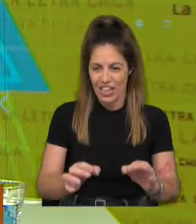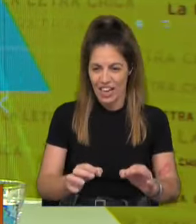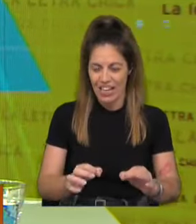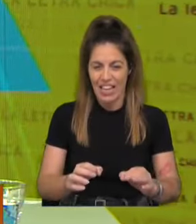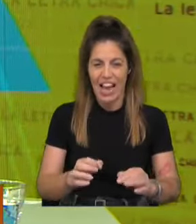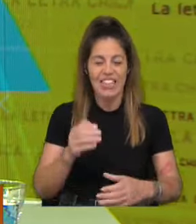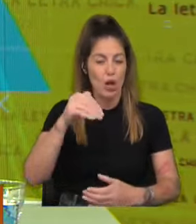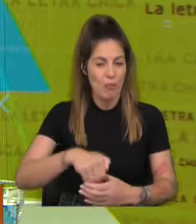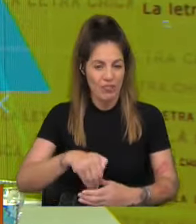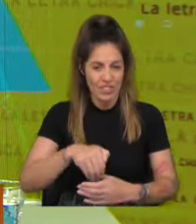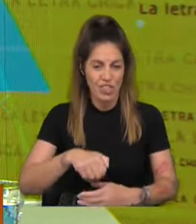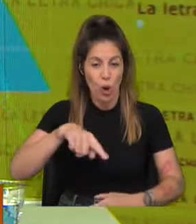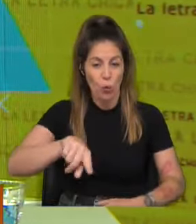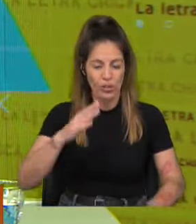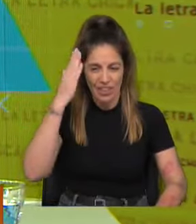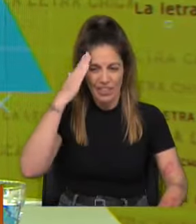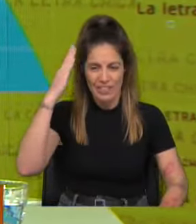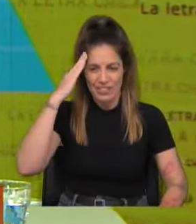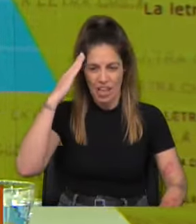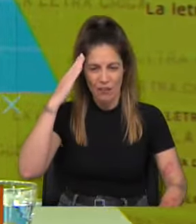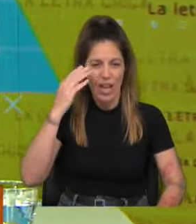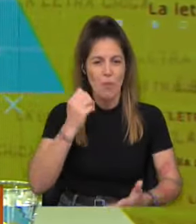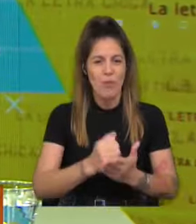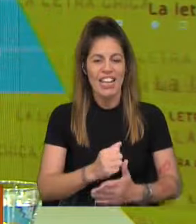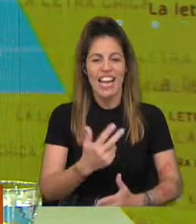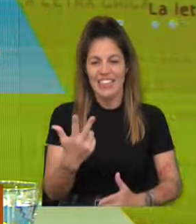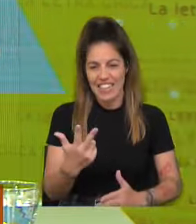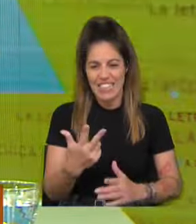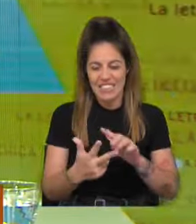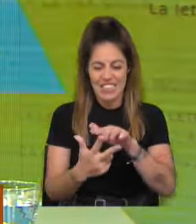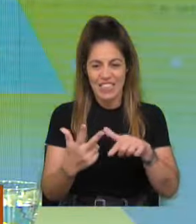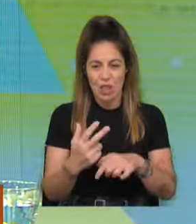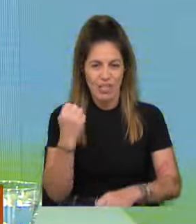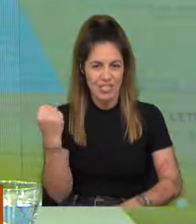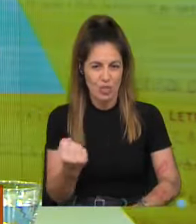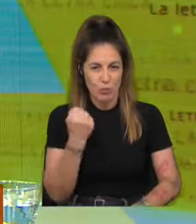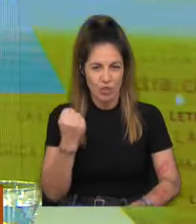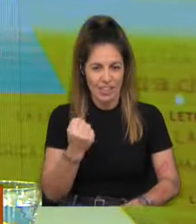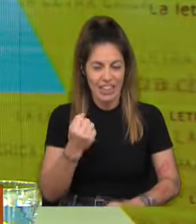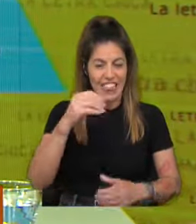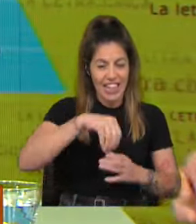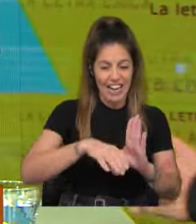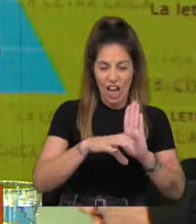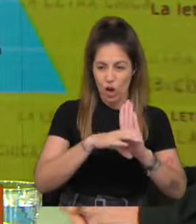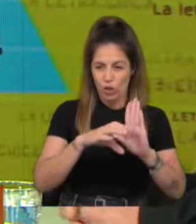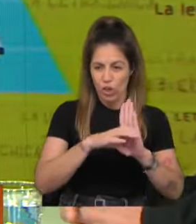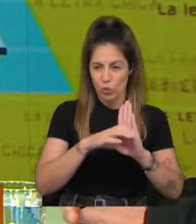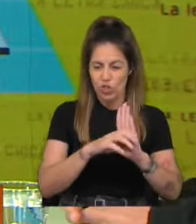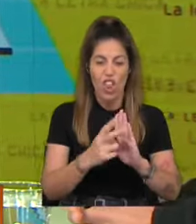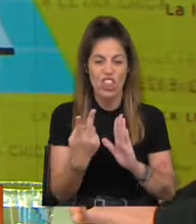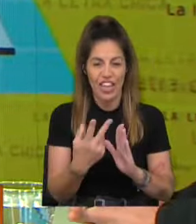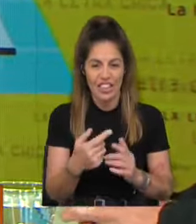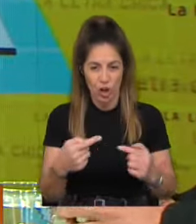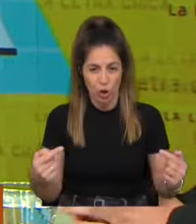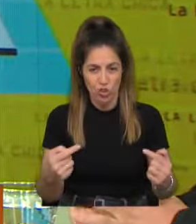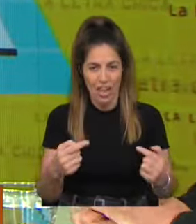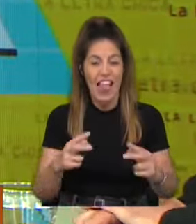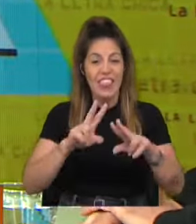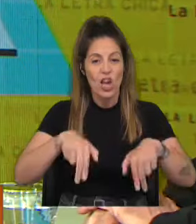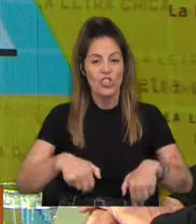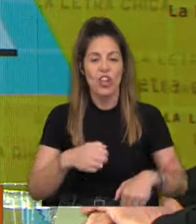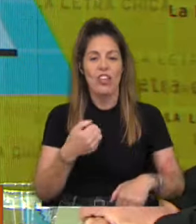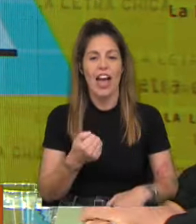plebiscito que como ustedes saben marca tres Pilares dejaría en la Constitución tres Pilares que son la derogación de